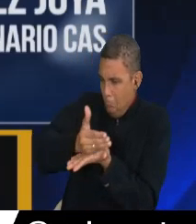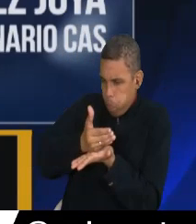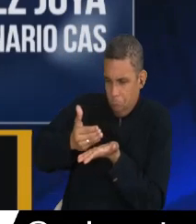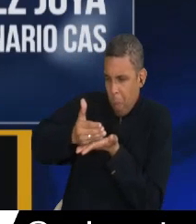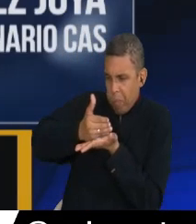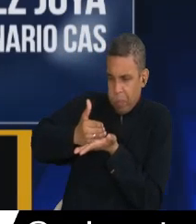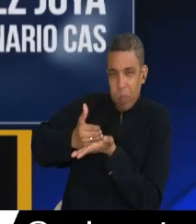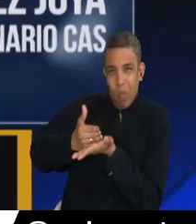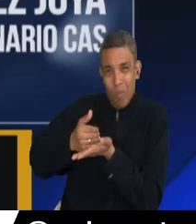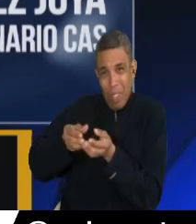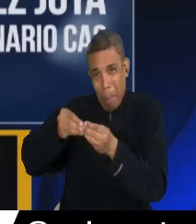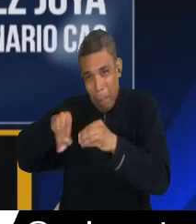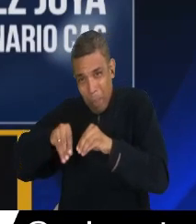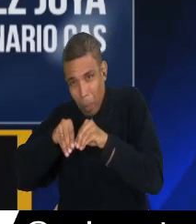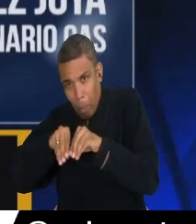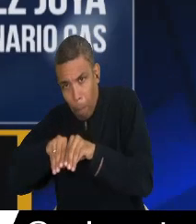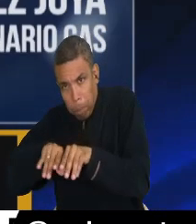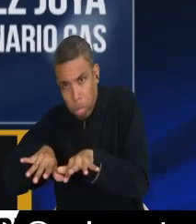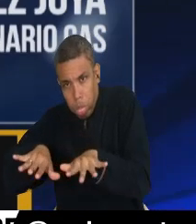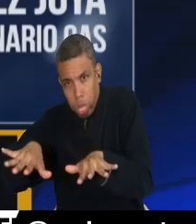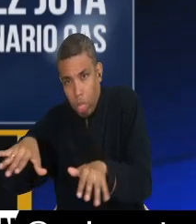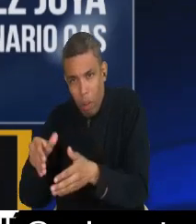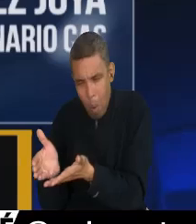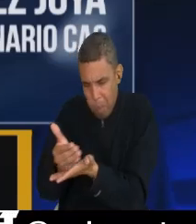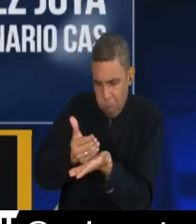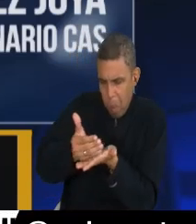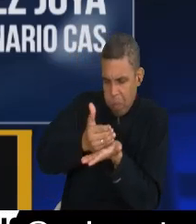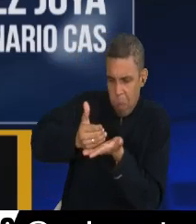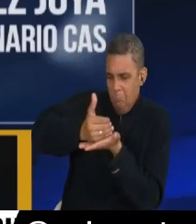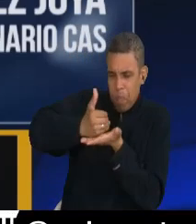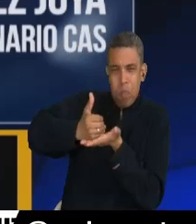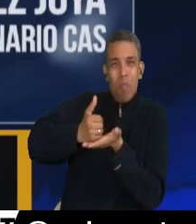4.200, se recuperaron como unos 1.000. Los otros